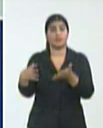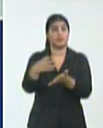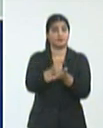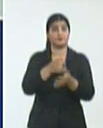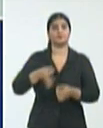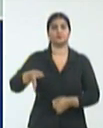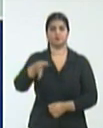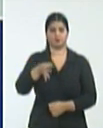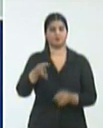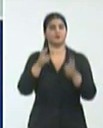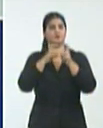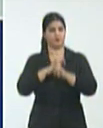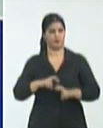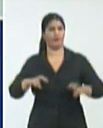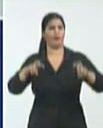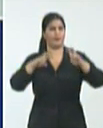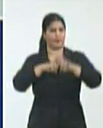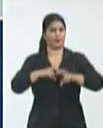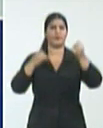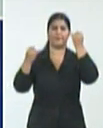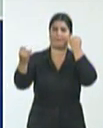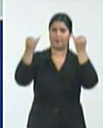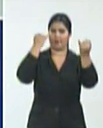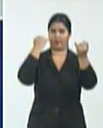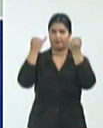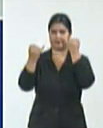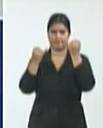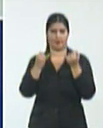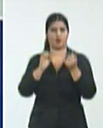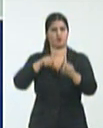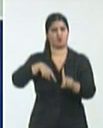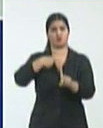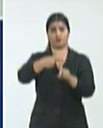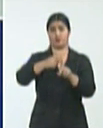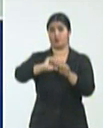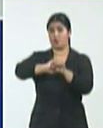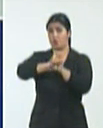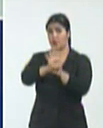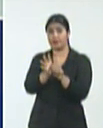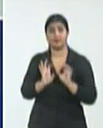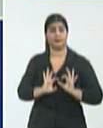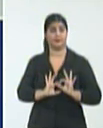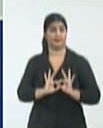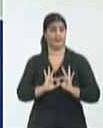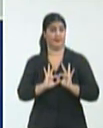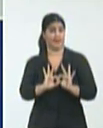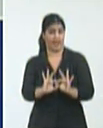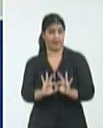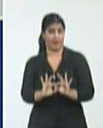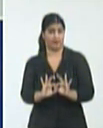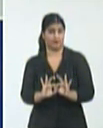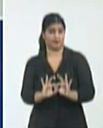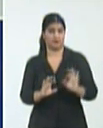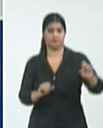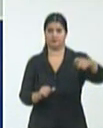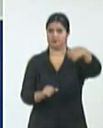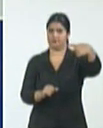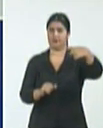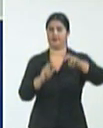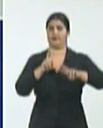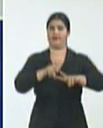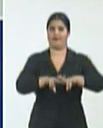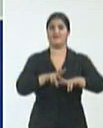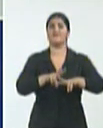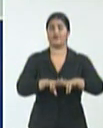para el diagnóstico, y las de mayor complejidad epidemiológica, pues con el número mayor. También se procesaron